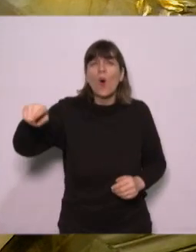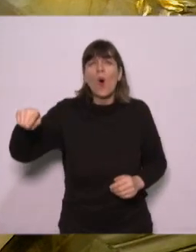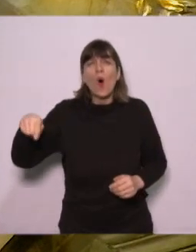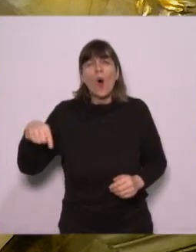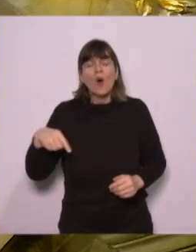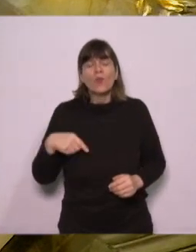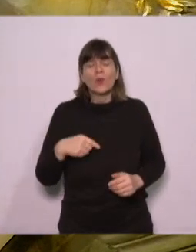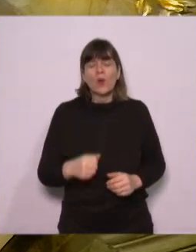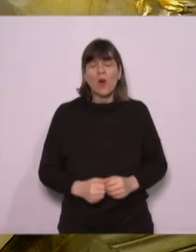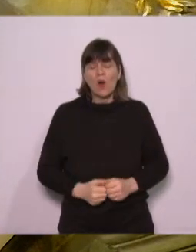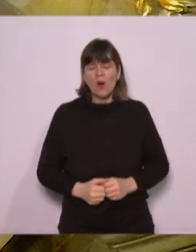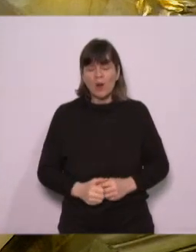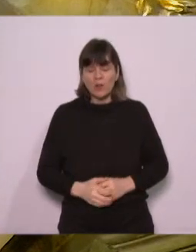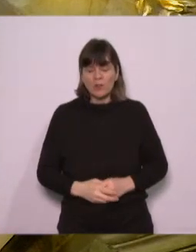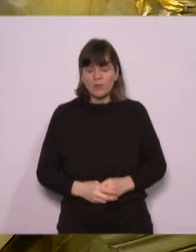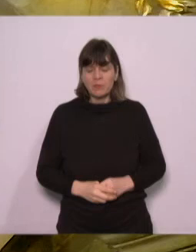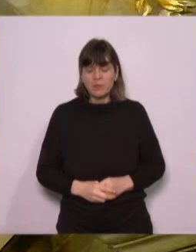de